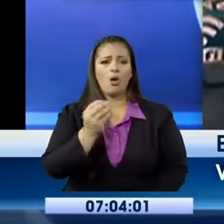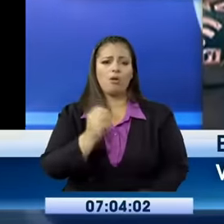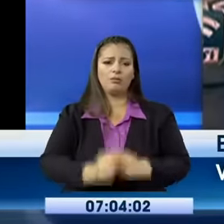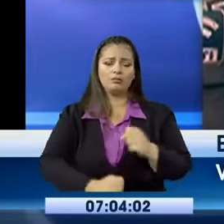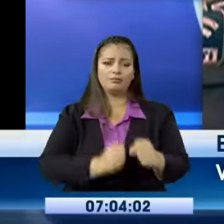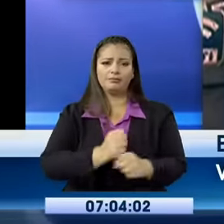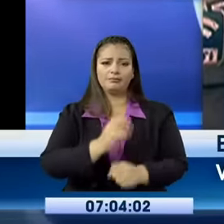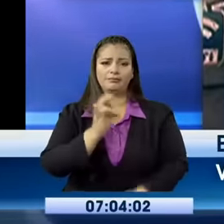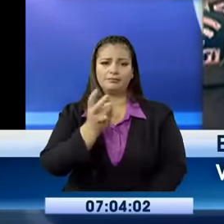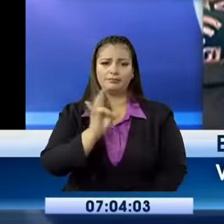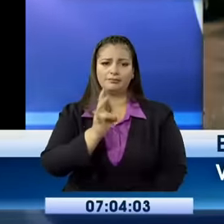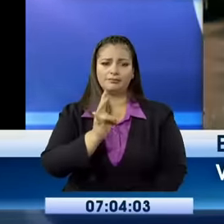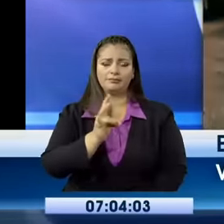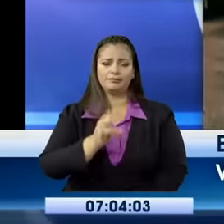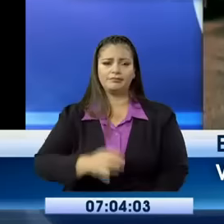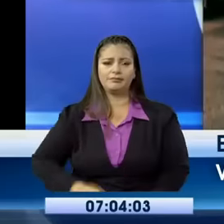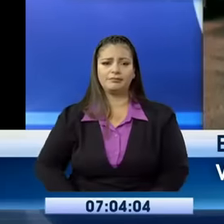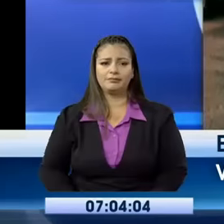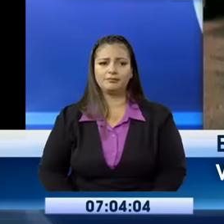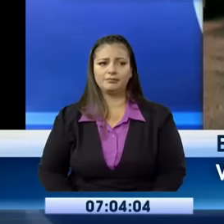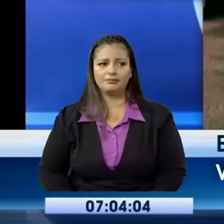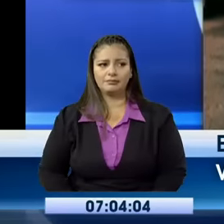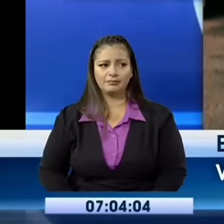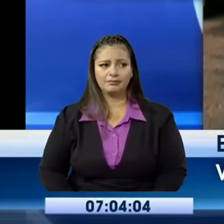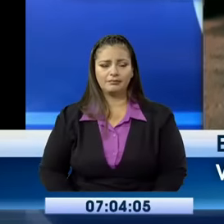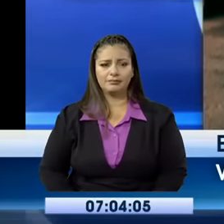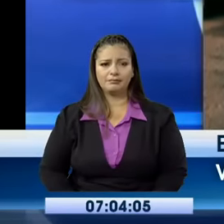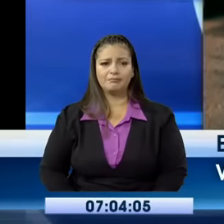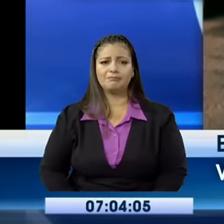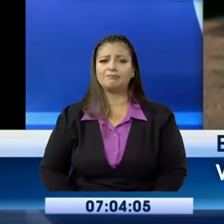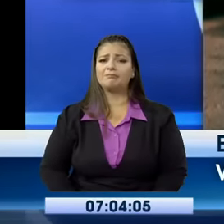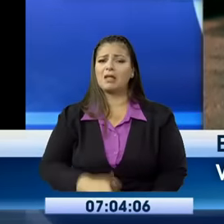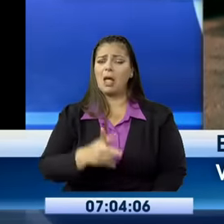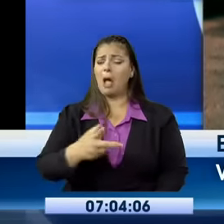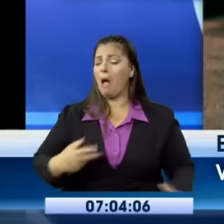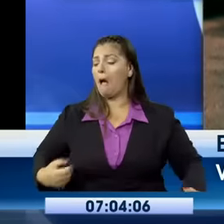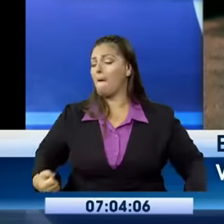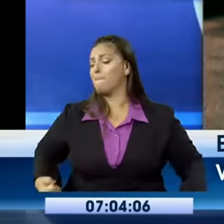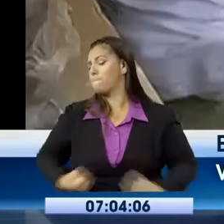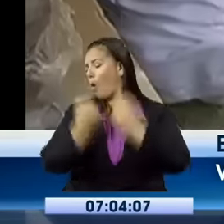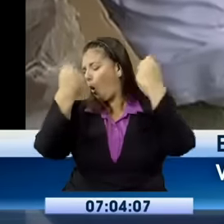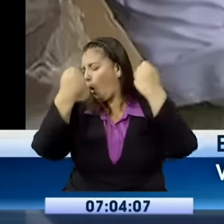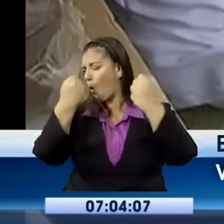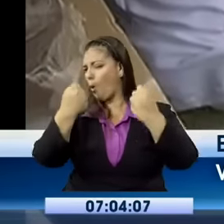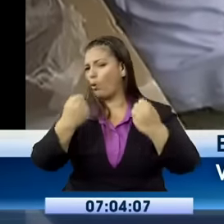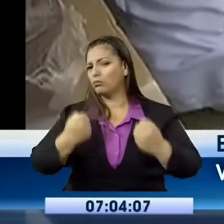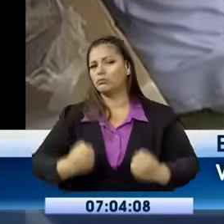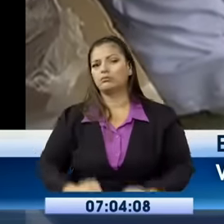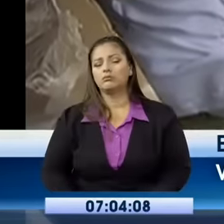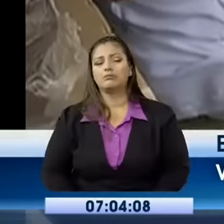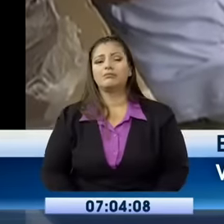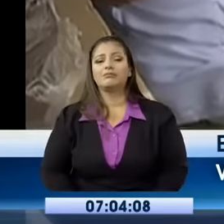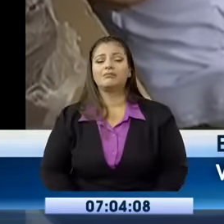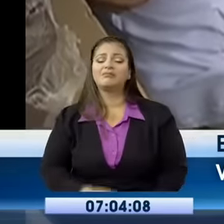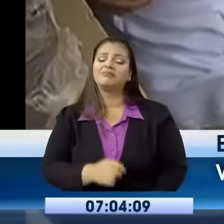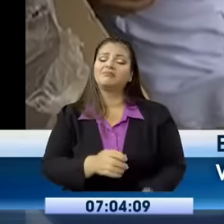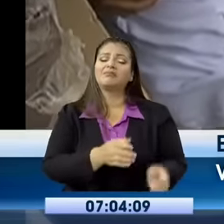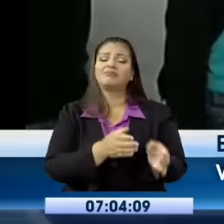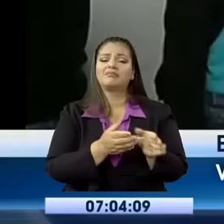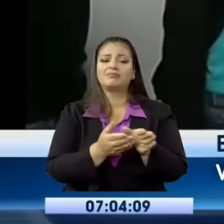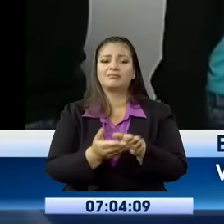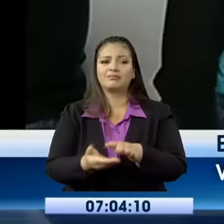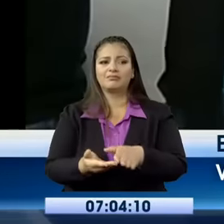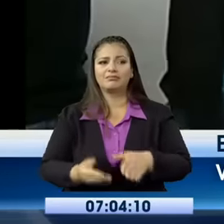a años el impacto que hubo tan grande fue duro aseguran Que varios de los